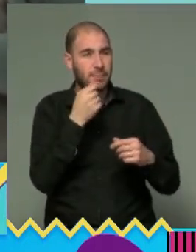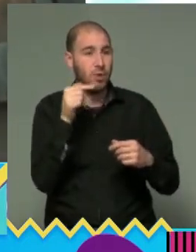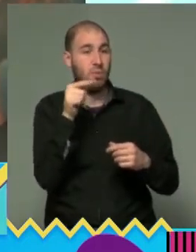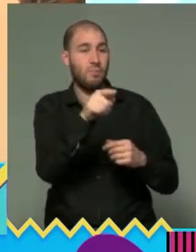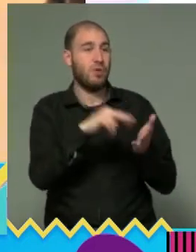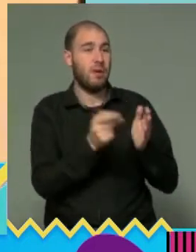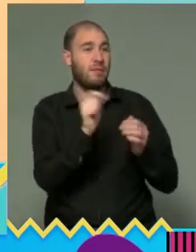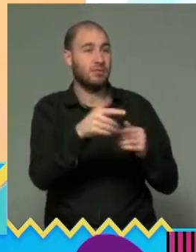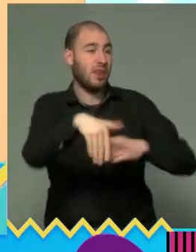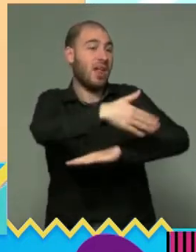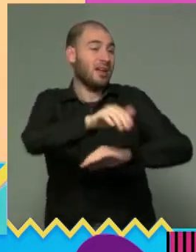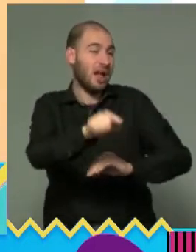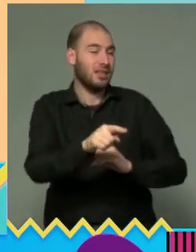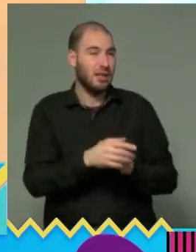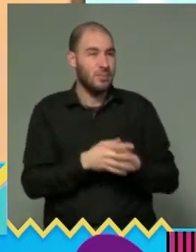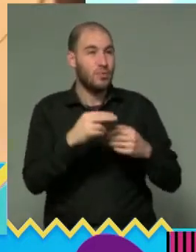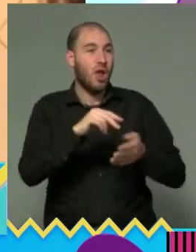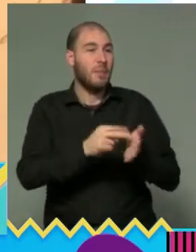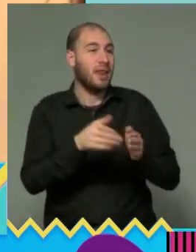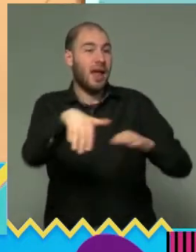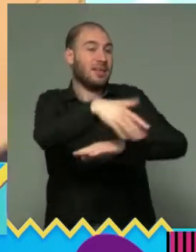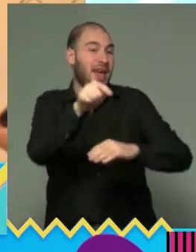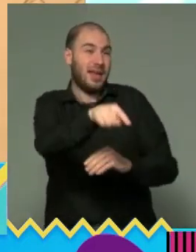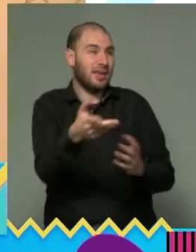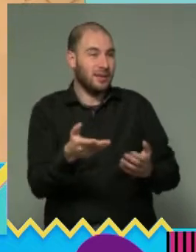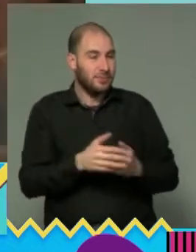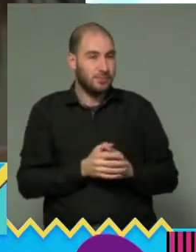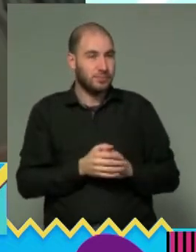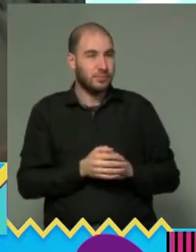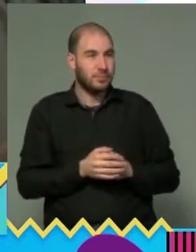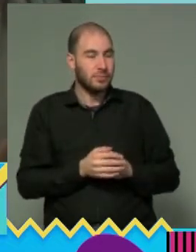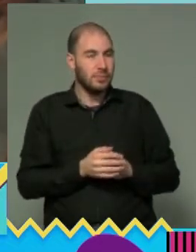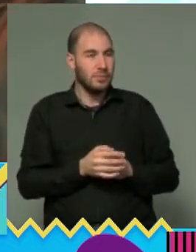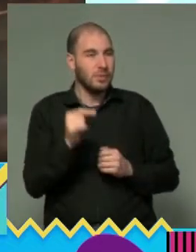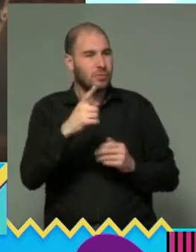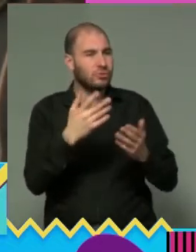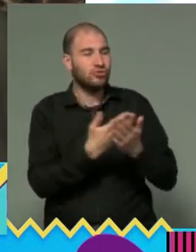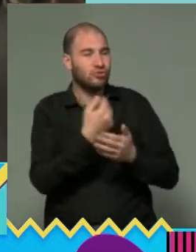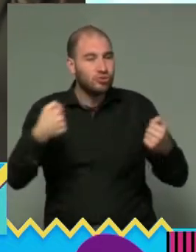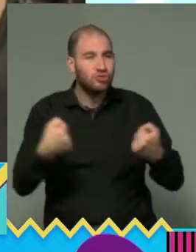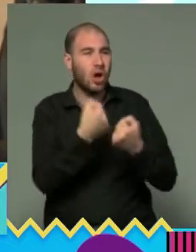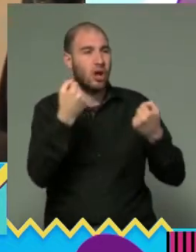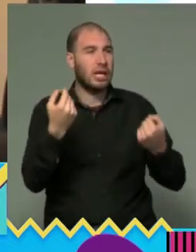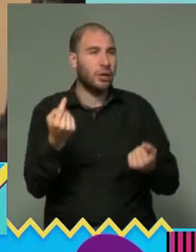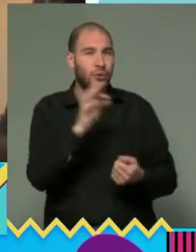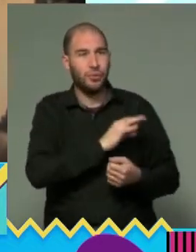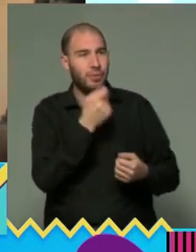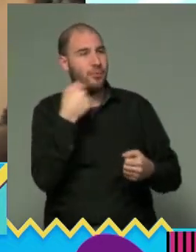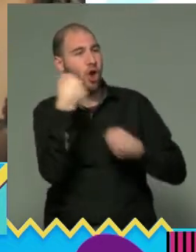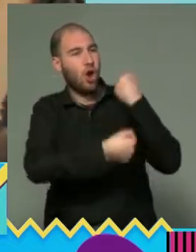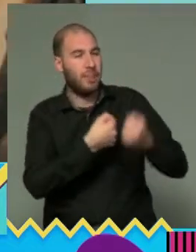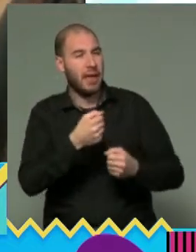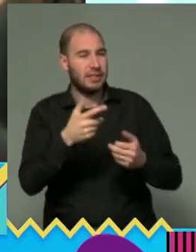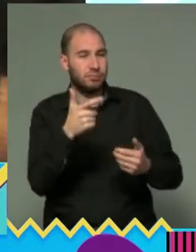pasara a vos algo en la calle, te pasa algo en la calle, obviamente y sufrí un accidente o sos golpeada